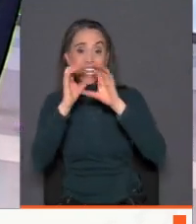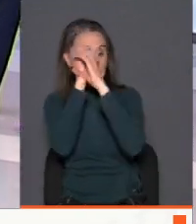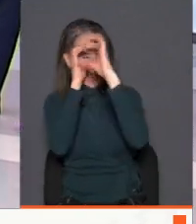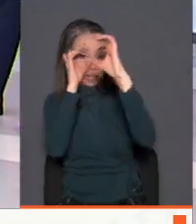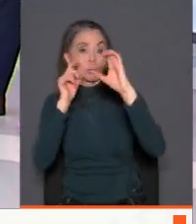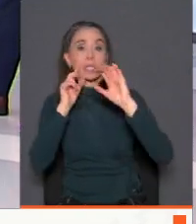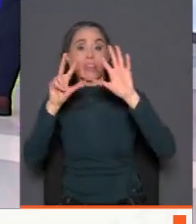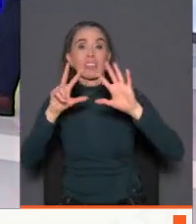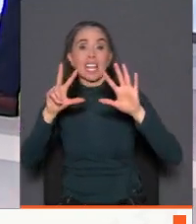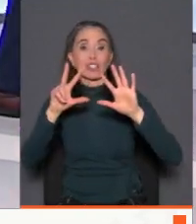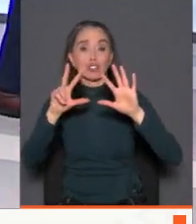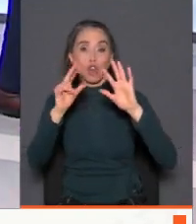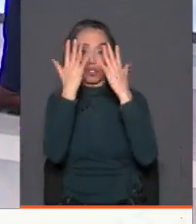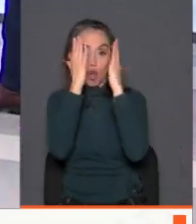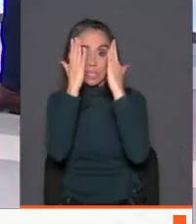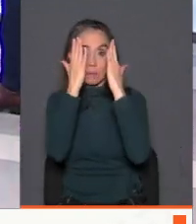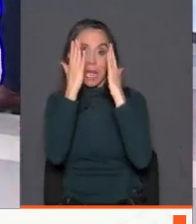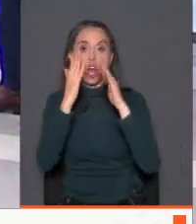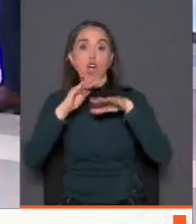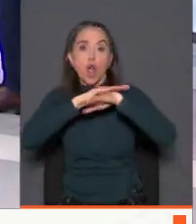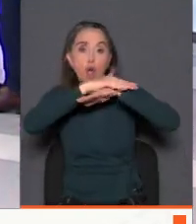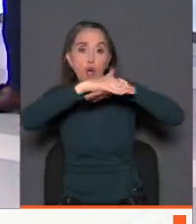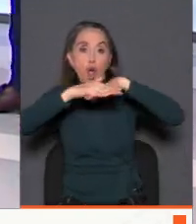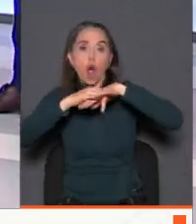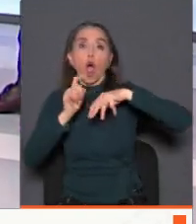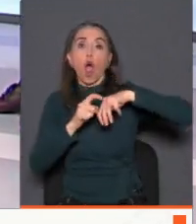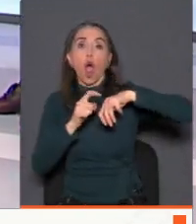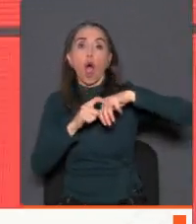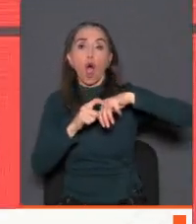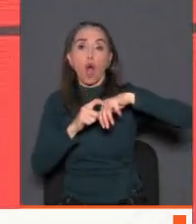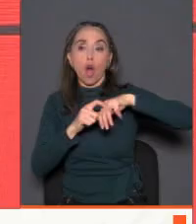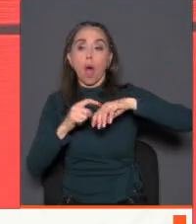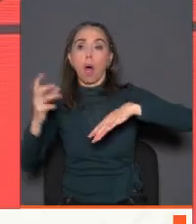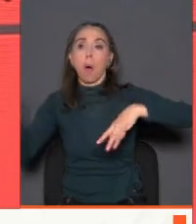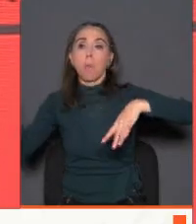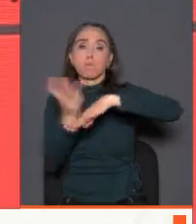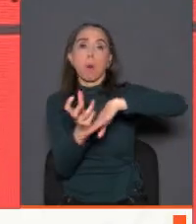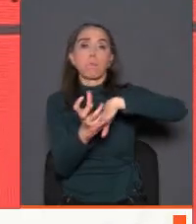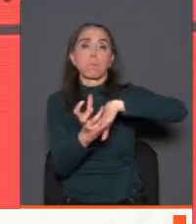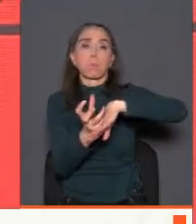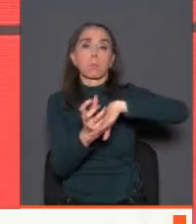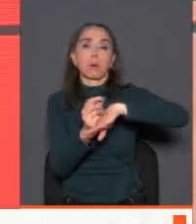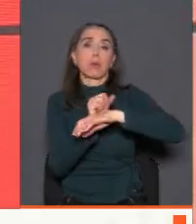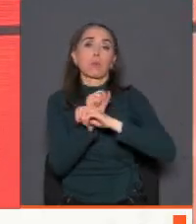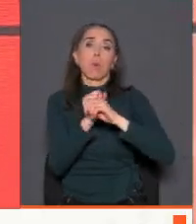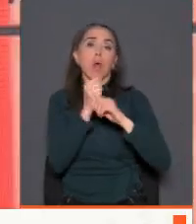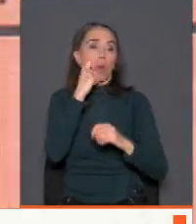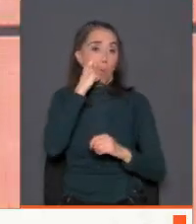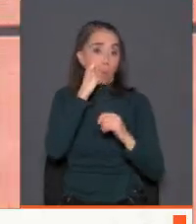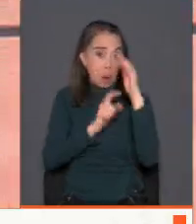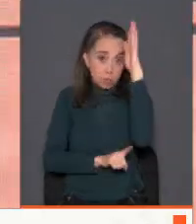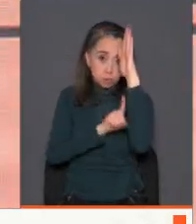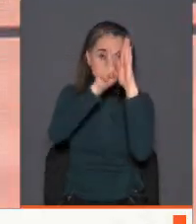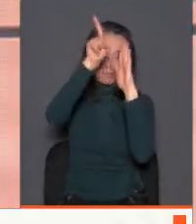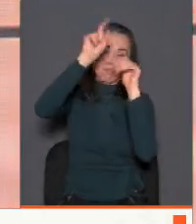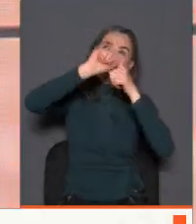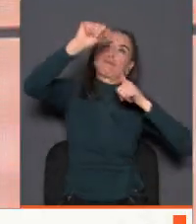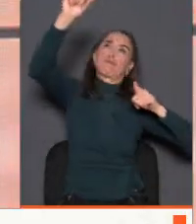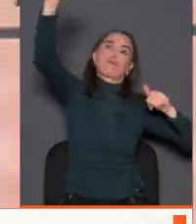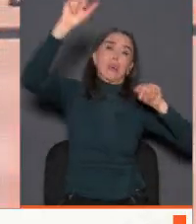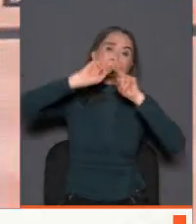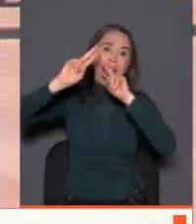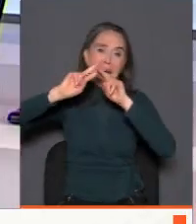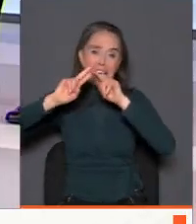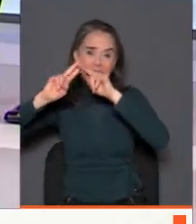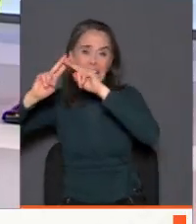es el daño que recibió. Imagínate cómo se ve. Ahora, ninguna posibilidad de ir a repararlo a donde sea que esté, digamos. Imposible. ¿No? No,